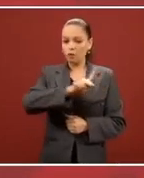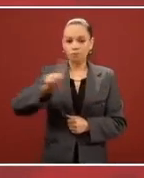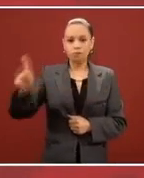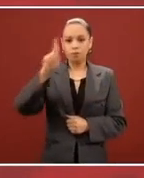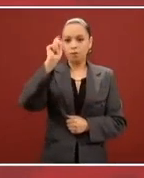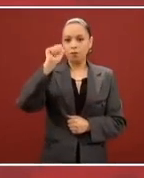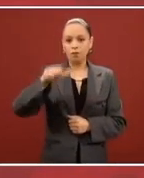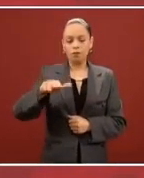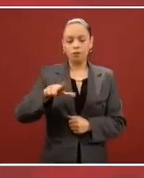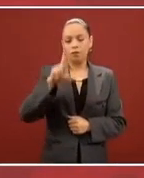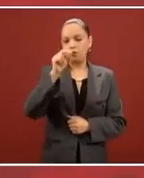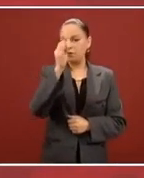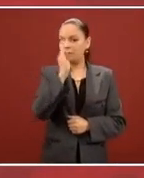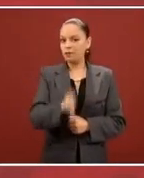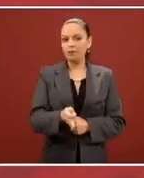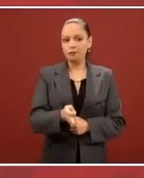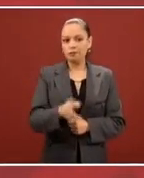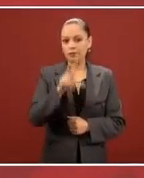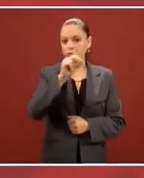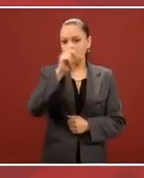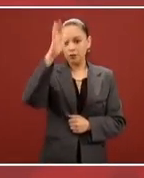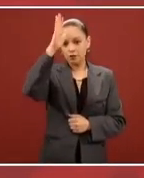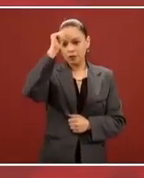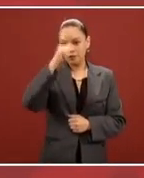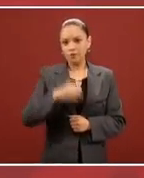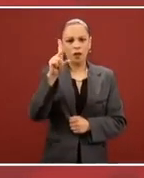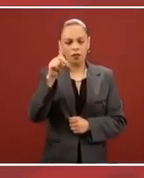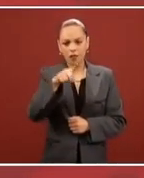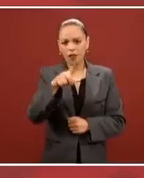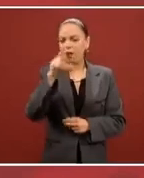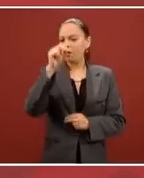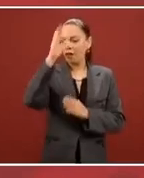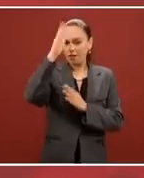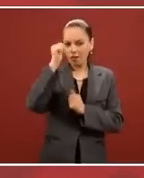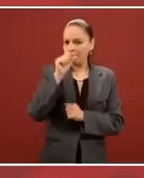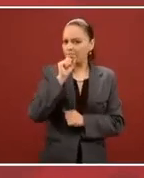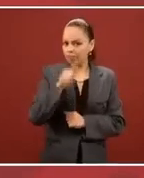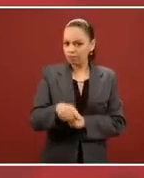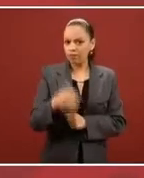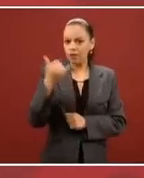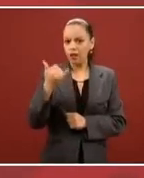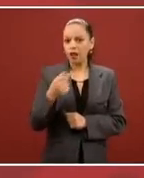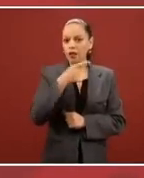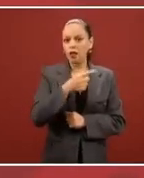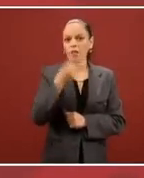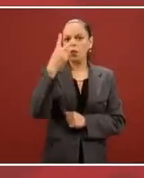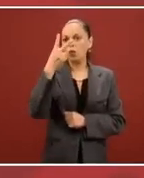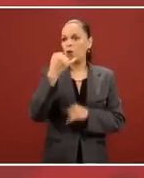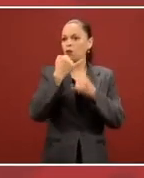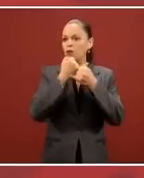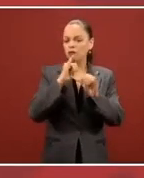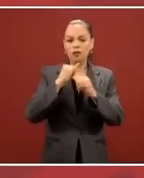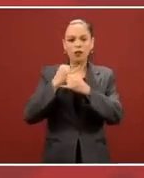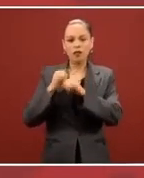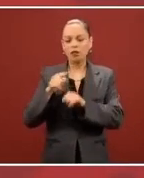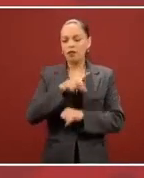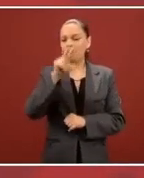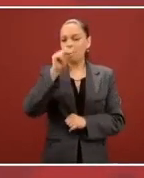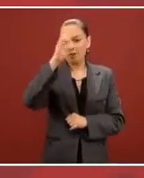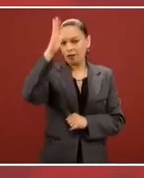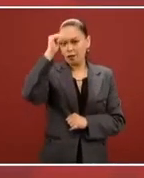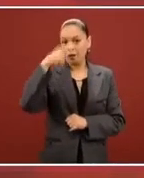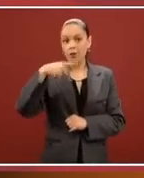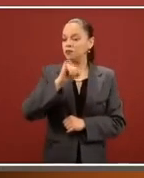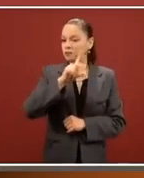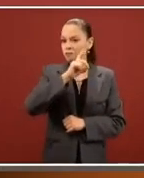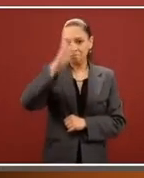contra. Creo que uno del PRD en contra y 2 independientes en contra. Todos los demás